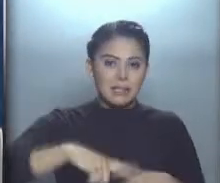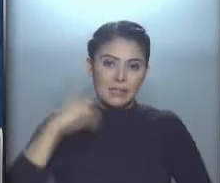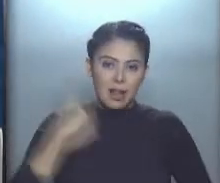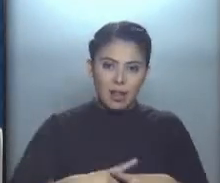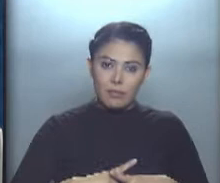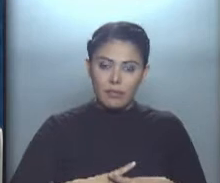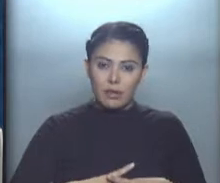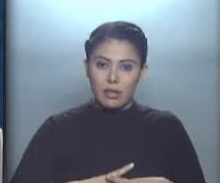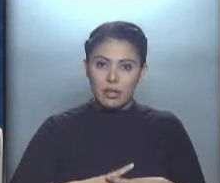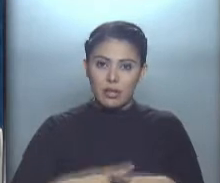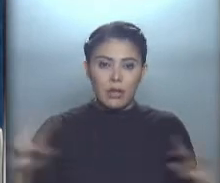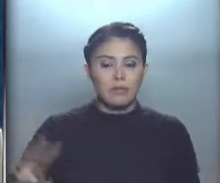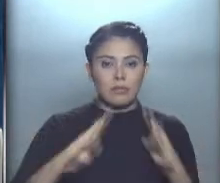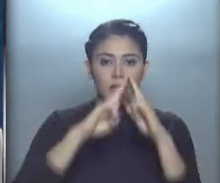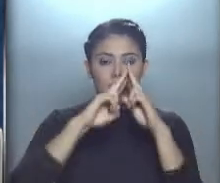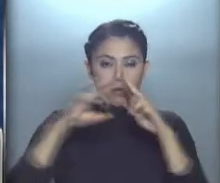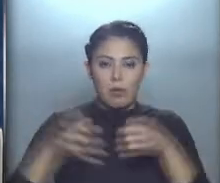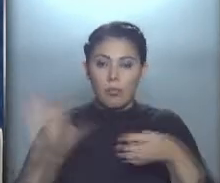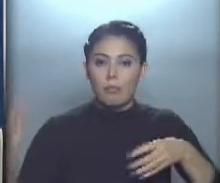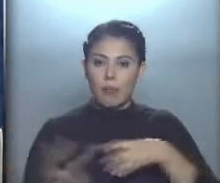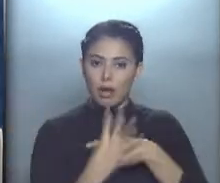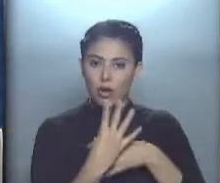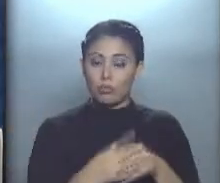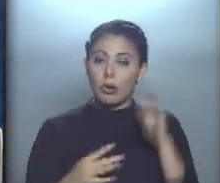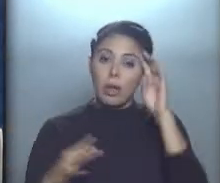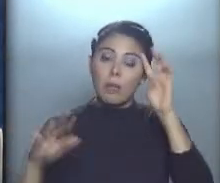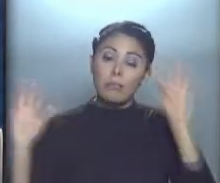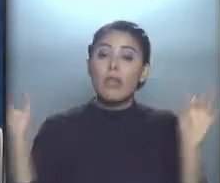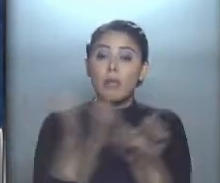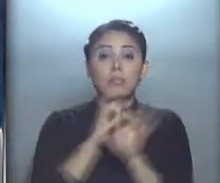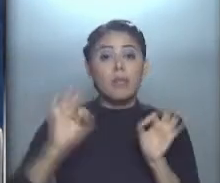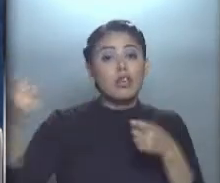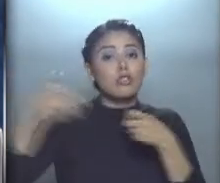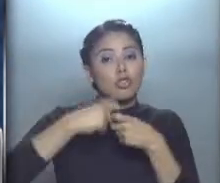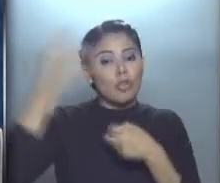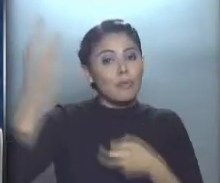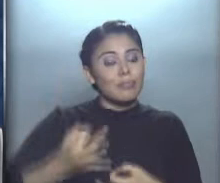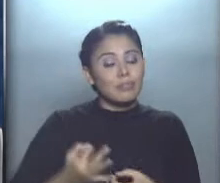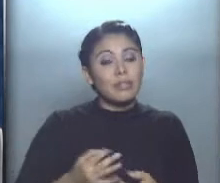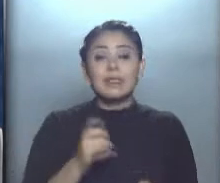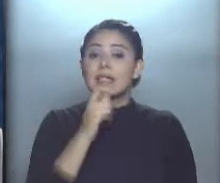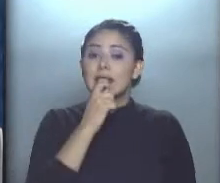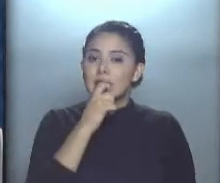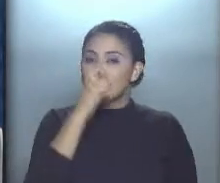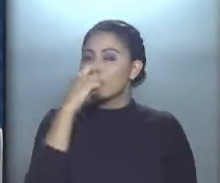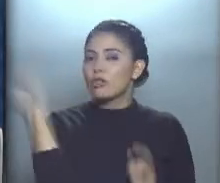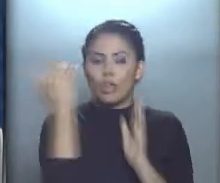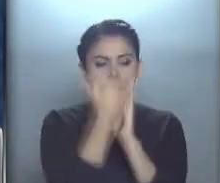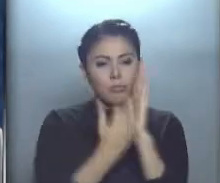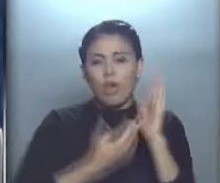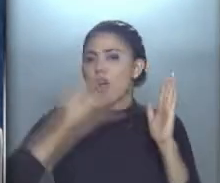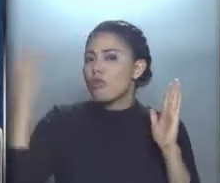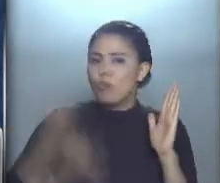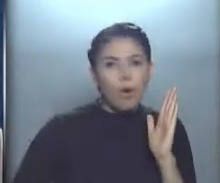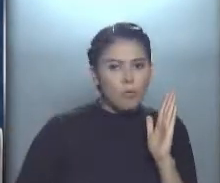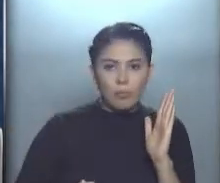precisamente una cumbre de Mercosur y en ese sentido podría ser aprobado como socio pleno y en consecuencia se cumplen todos los requisitos formales y